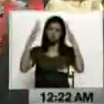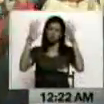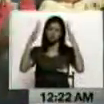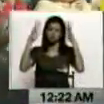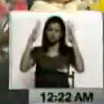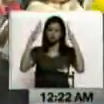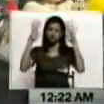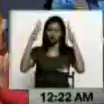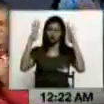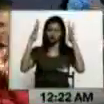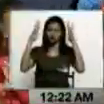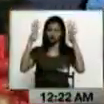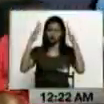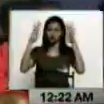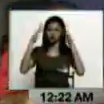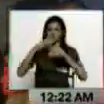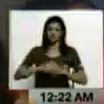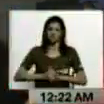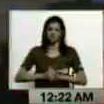absolutamente